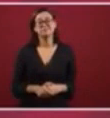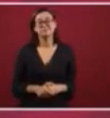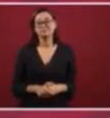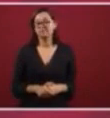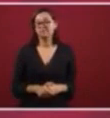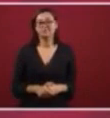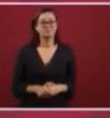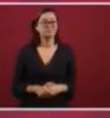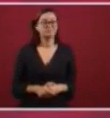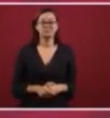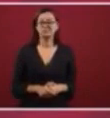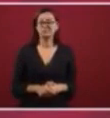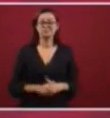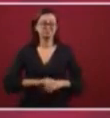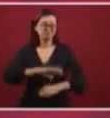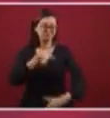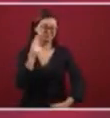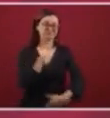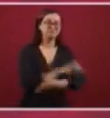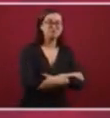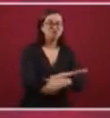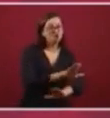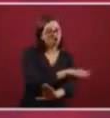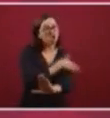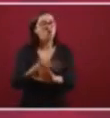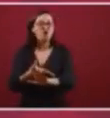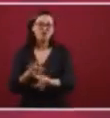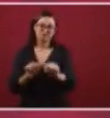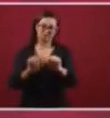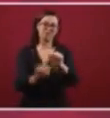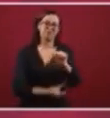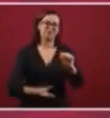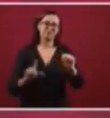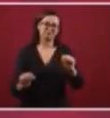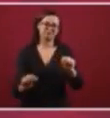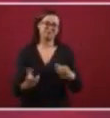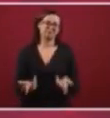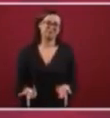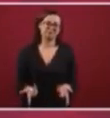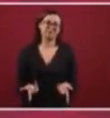cuando fue un pacto contra México.